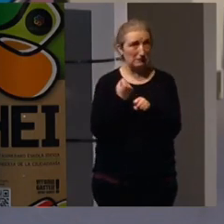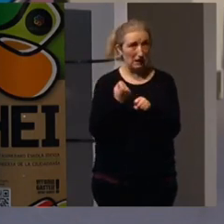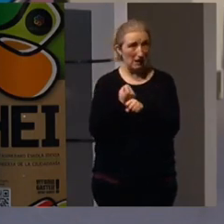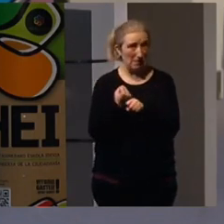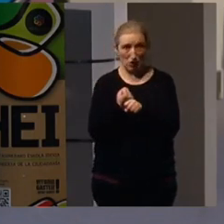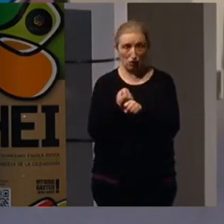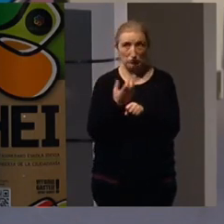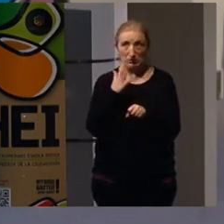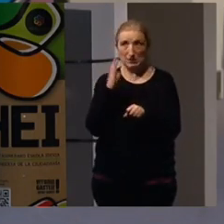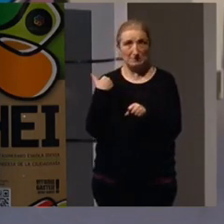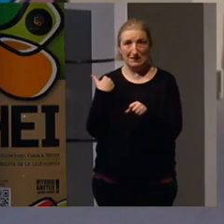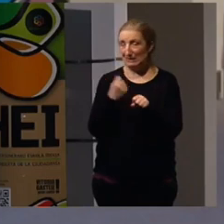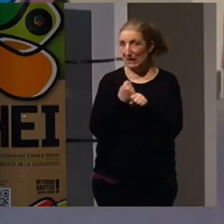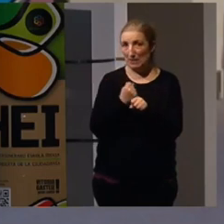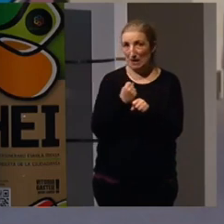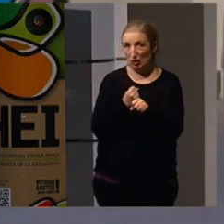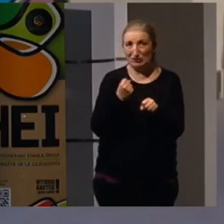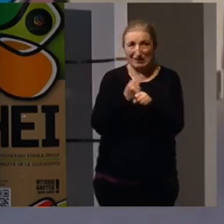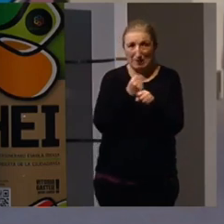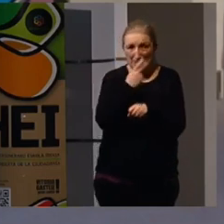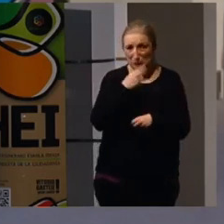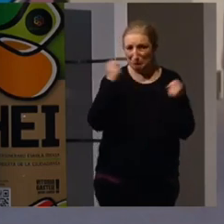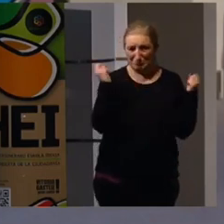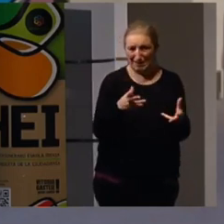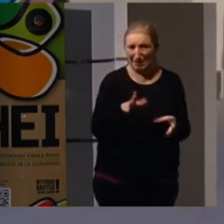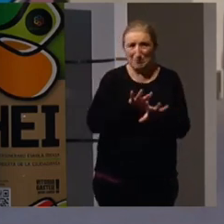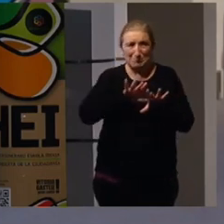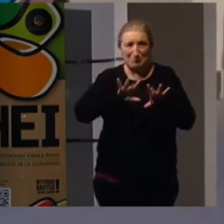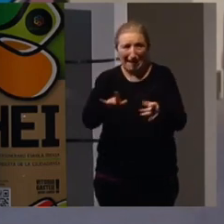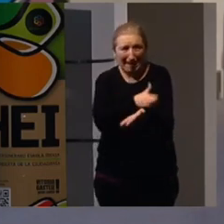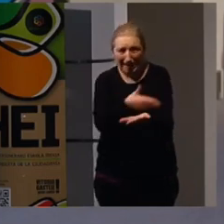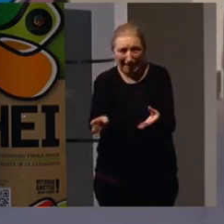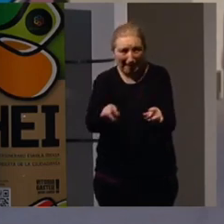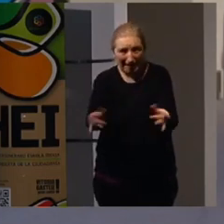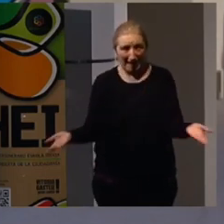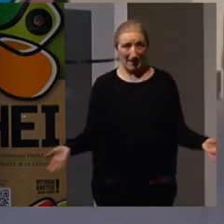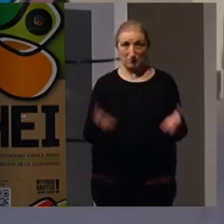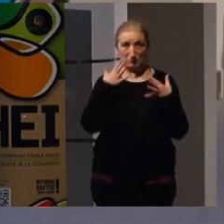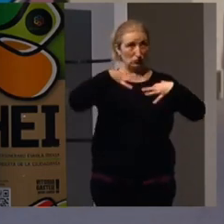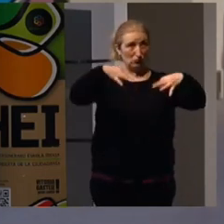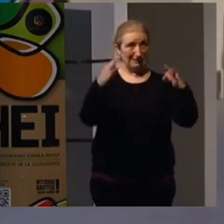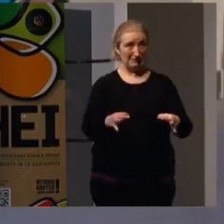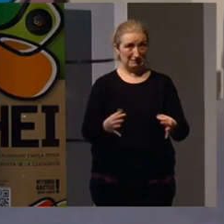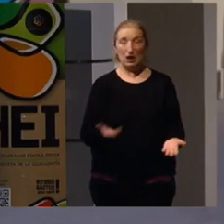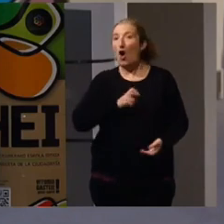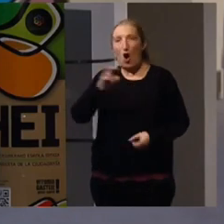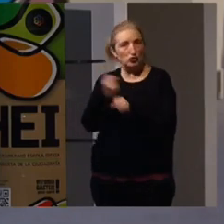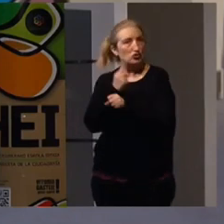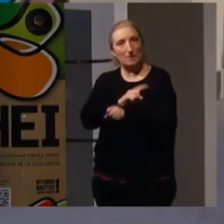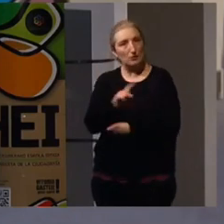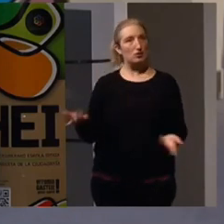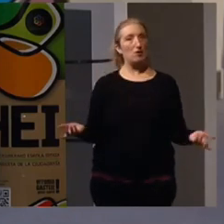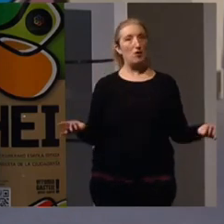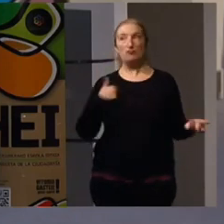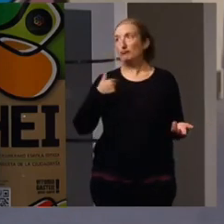Graeber lo explicó súper bien, la inmensa mayoría del trabajo son trabajos de mierda que no valen para nada. Entonces, así. Hay otros que no. O sea, yo